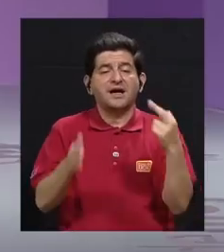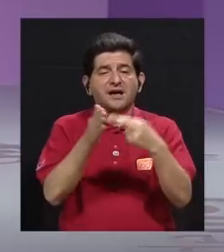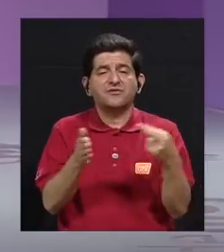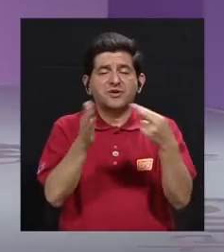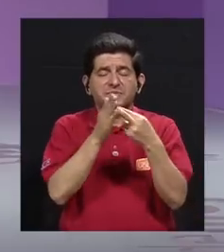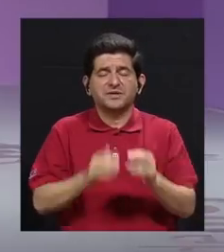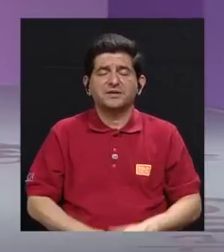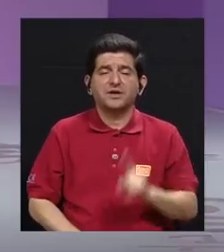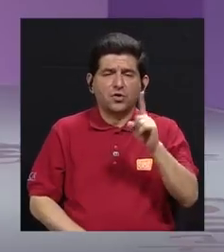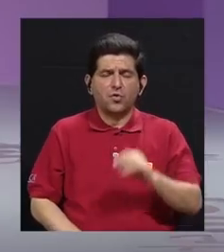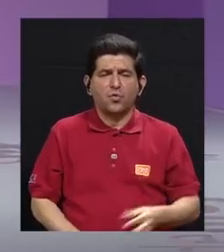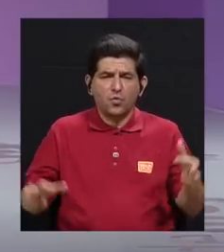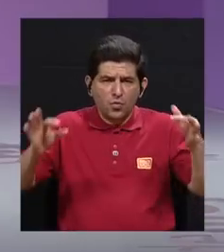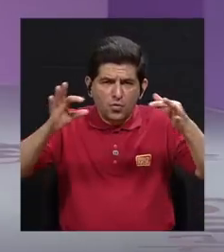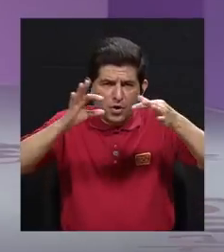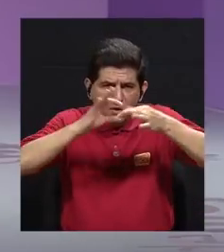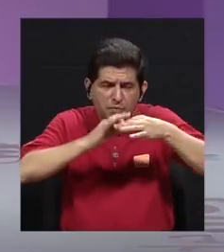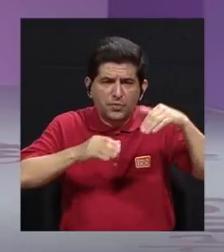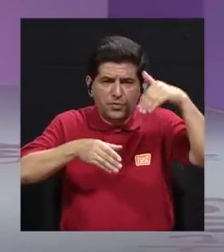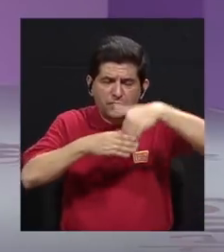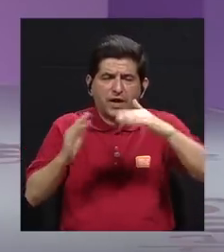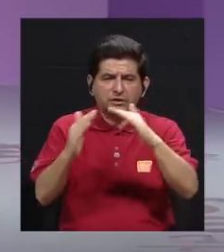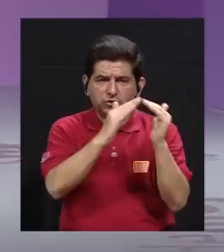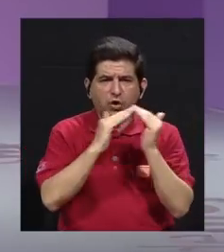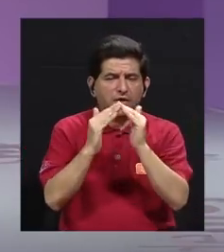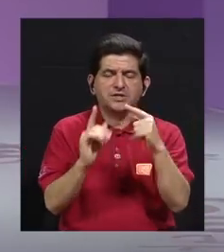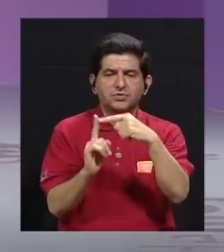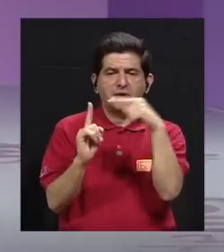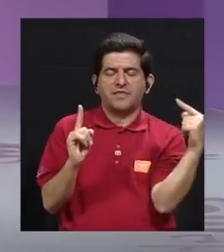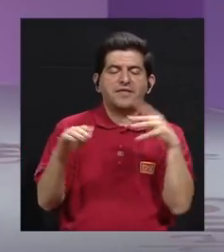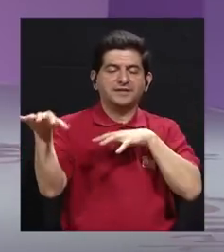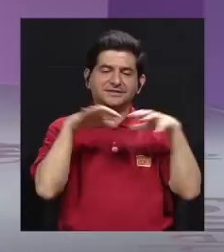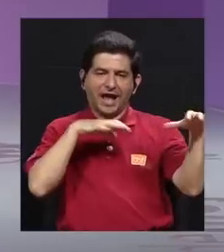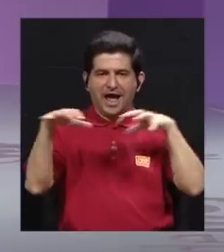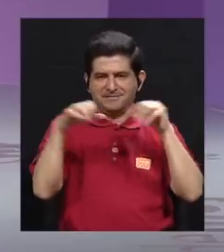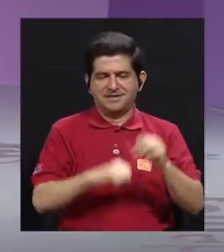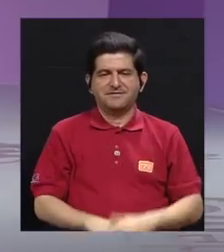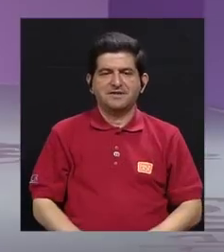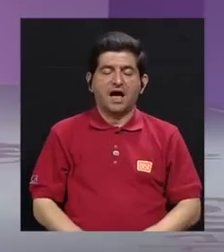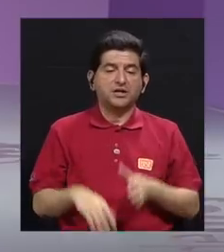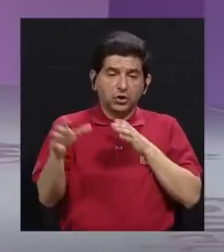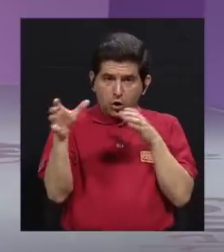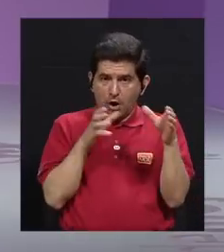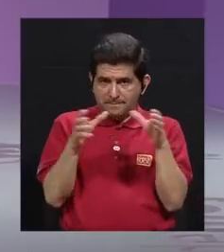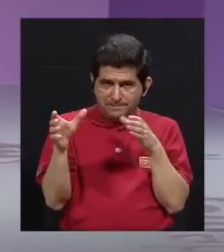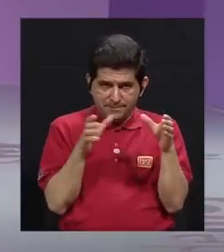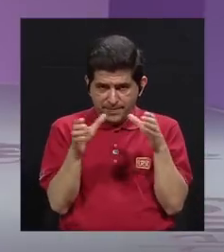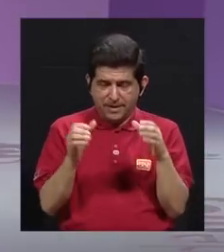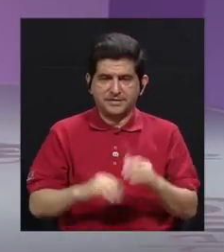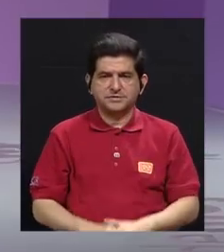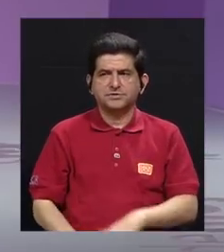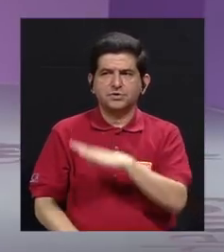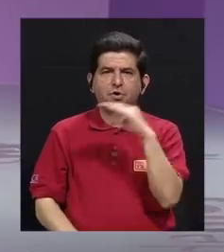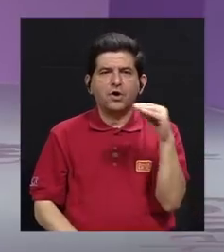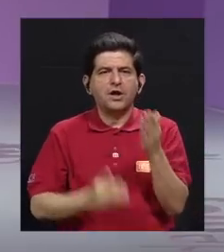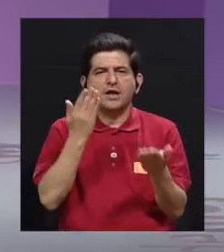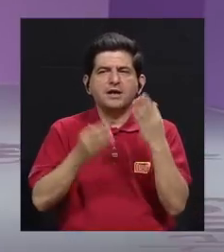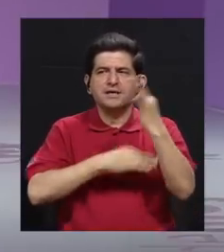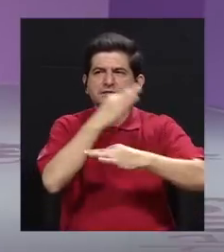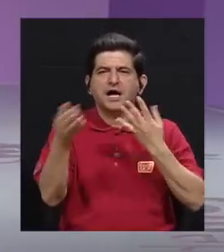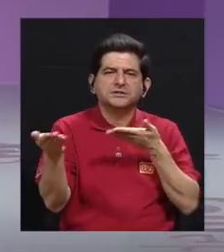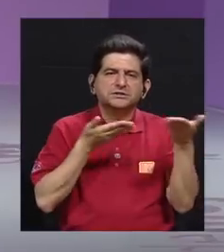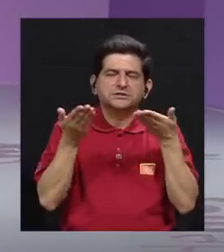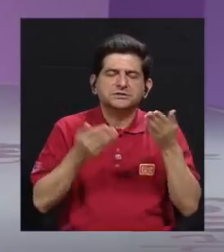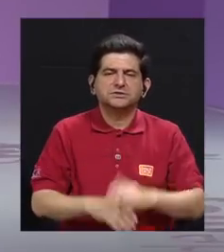es recrear un tejido en las ciudades a partir de actividades como el comercio